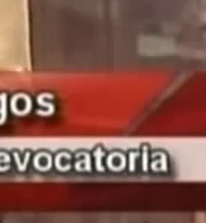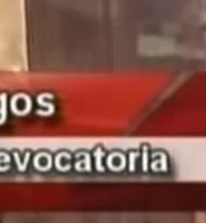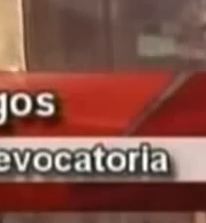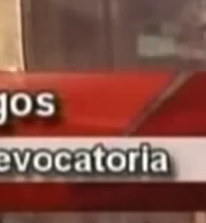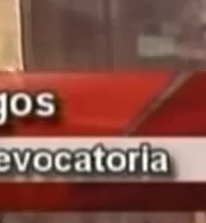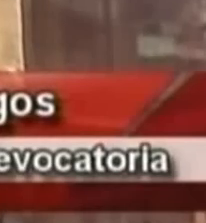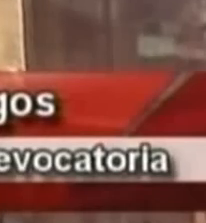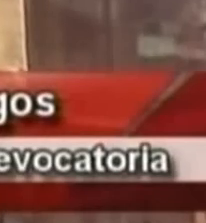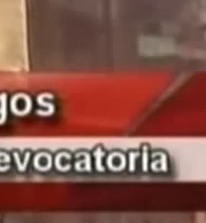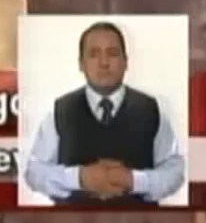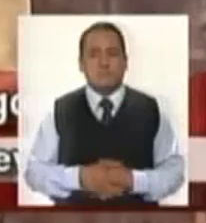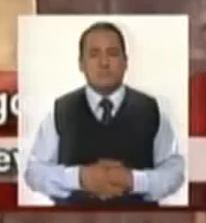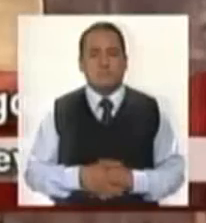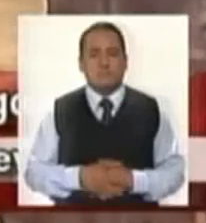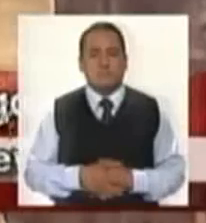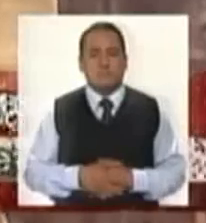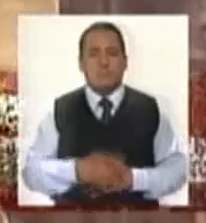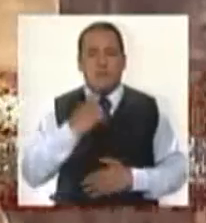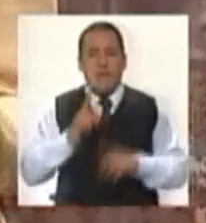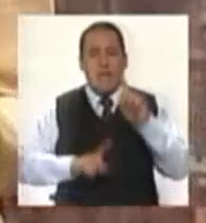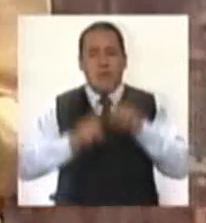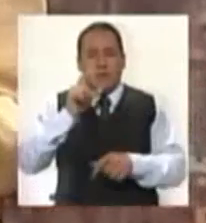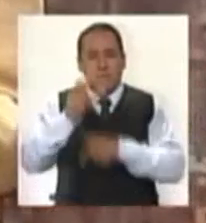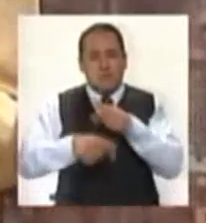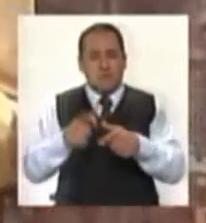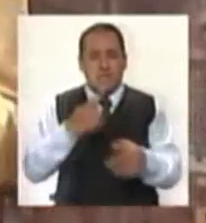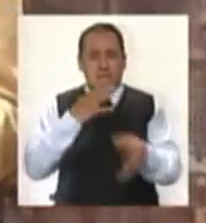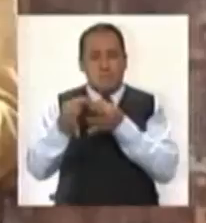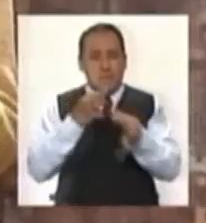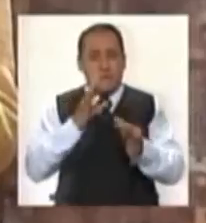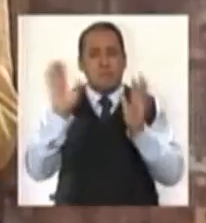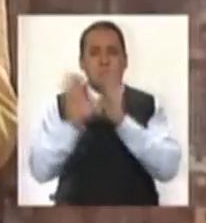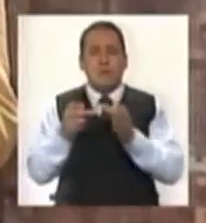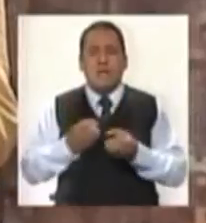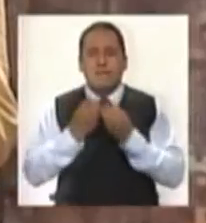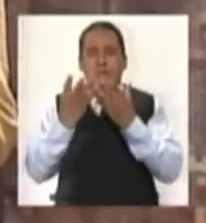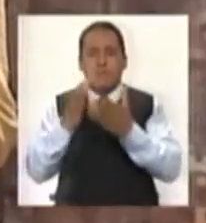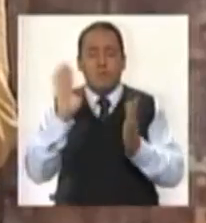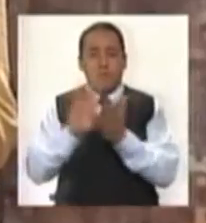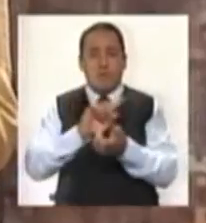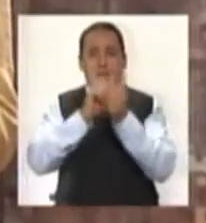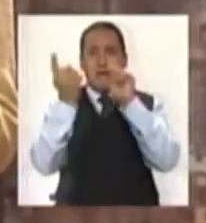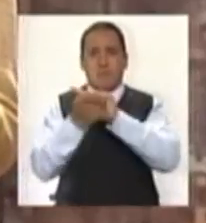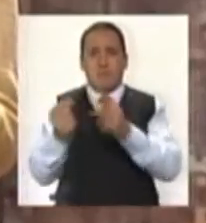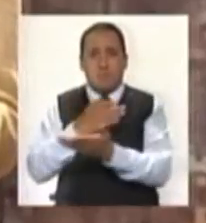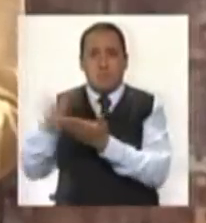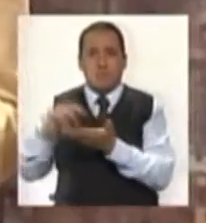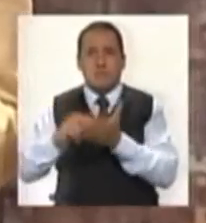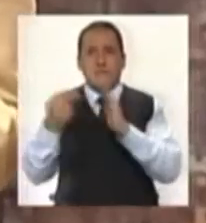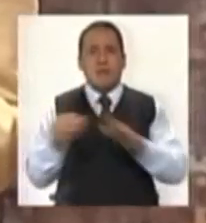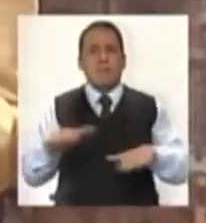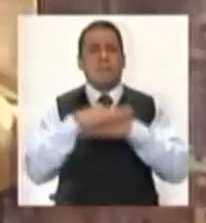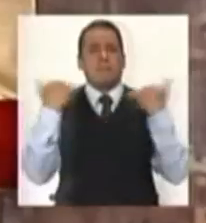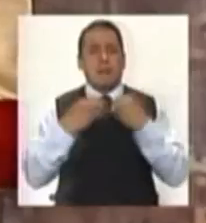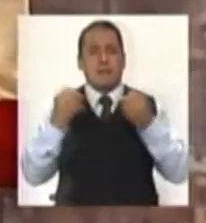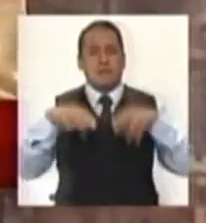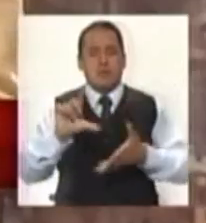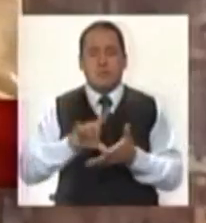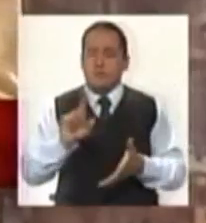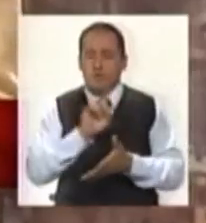una falta de respeto, un desprecio al vecino por expresar una posición de rechazo a esta gestión. Señores,